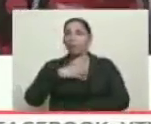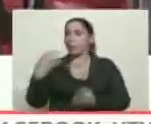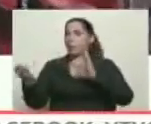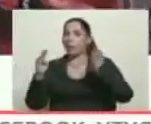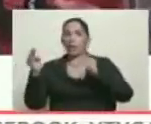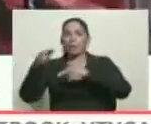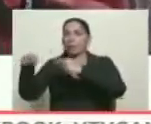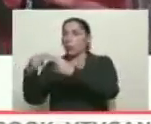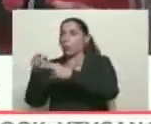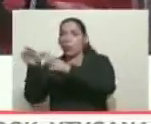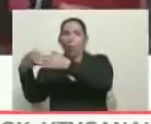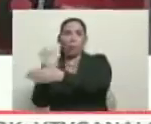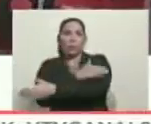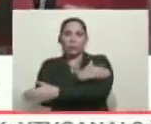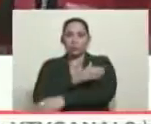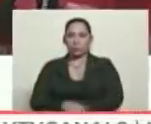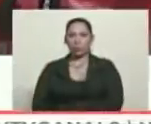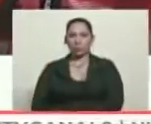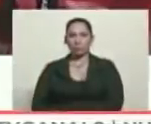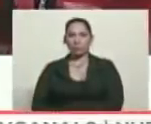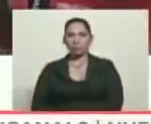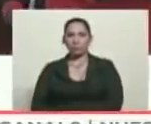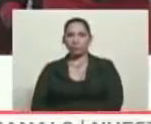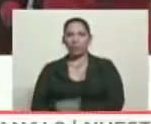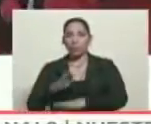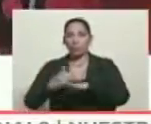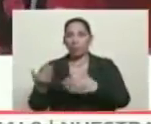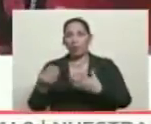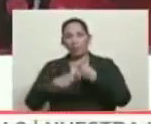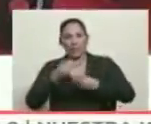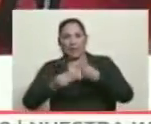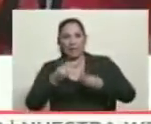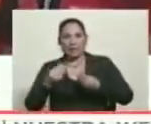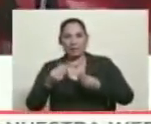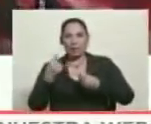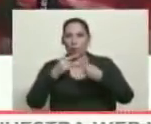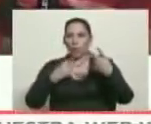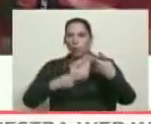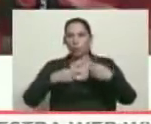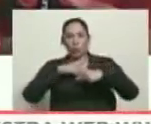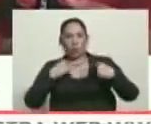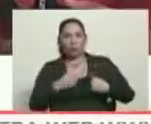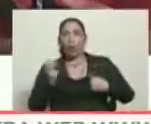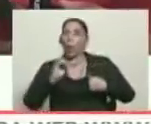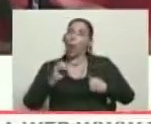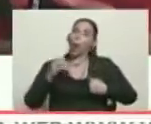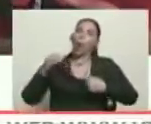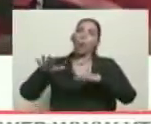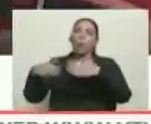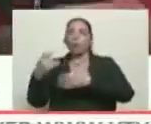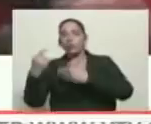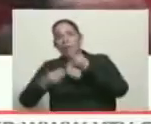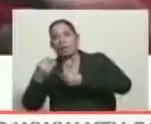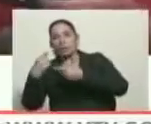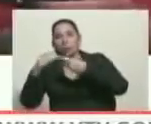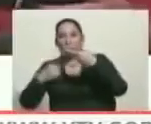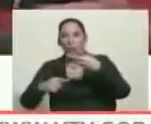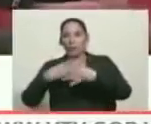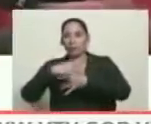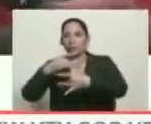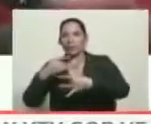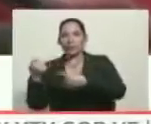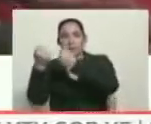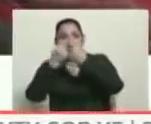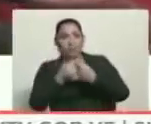realidad palpable. Cuando se hacen las cosas de corazón y cuando se hacen las cosas por intereses de grupos, intereses financieros